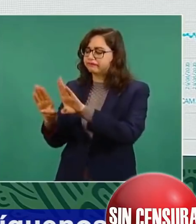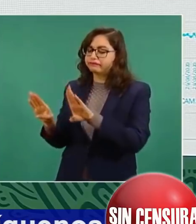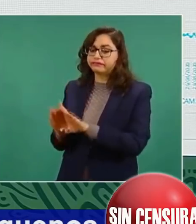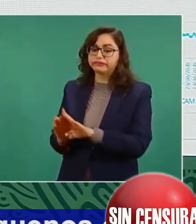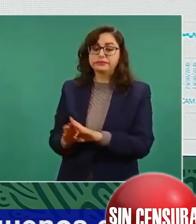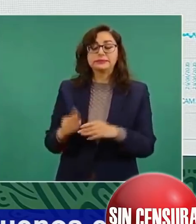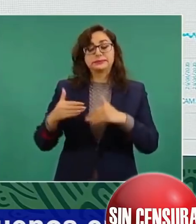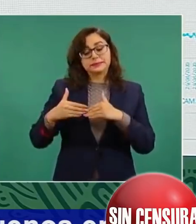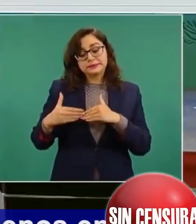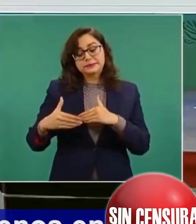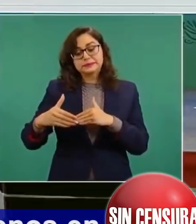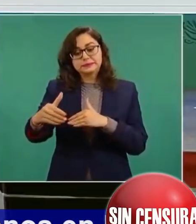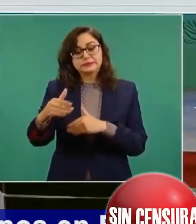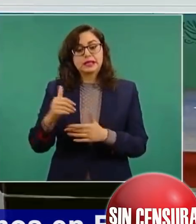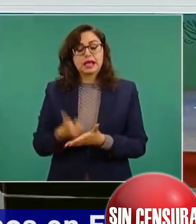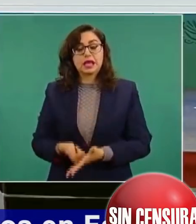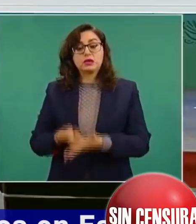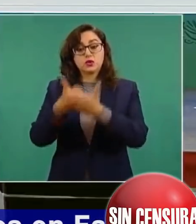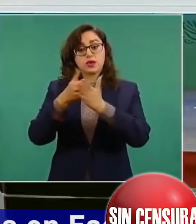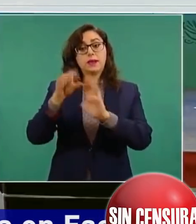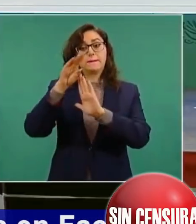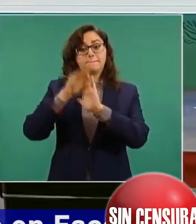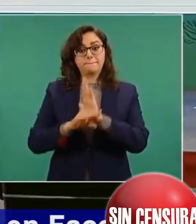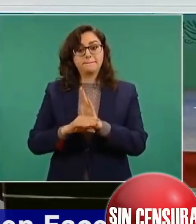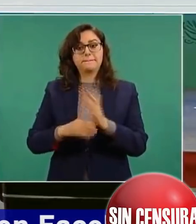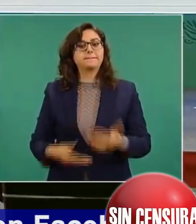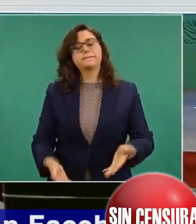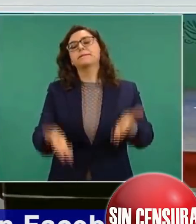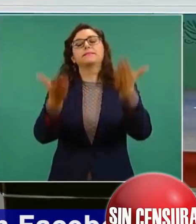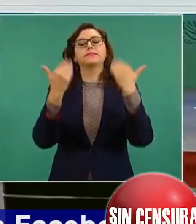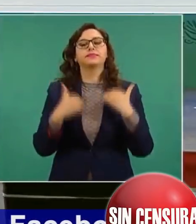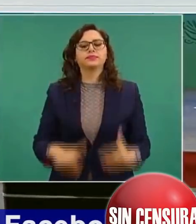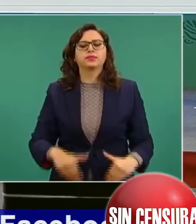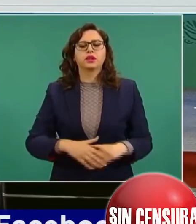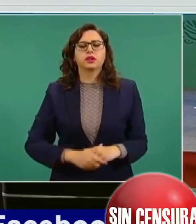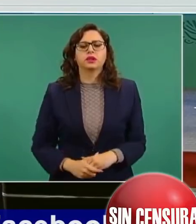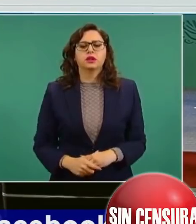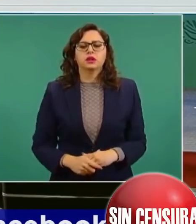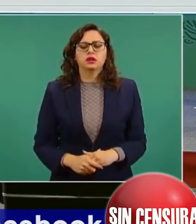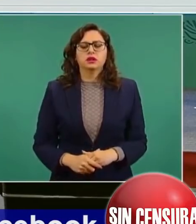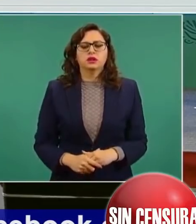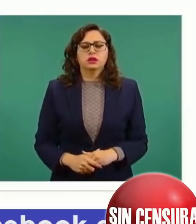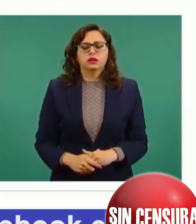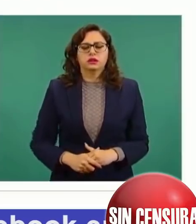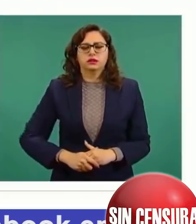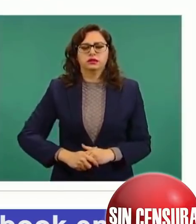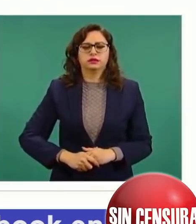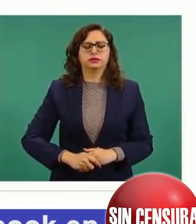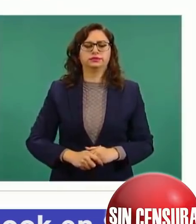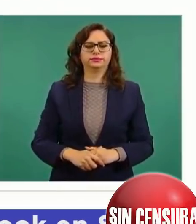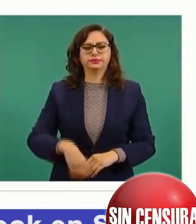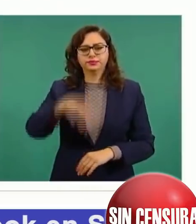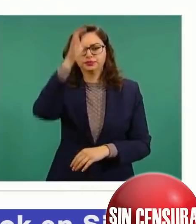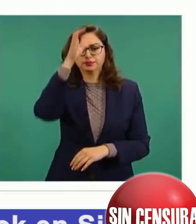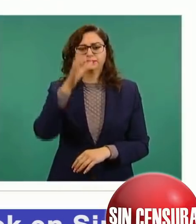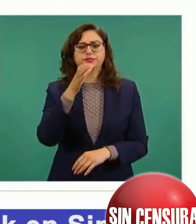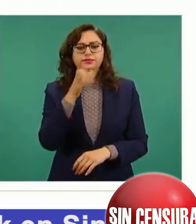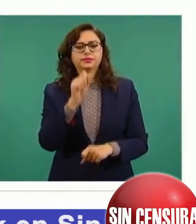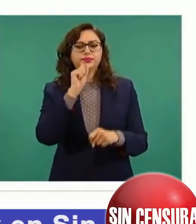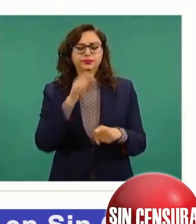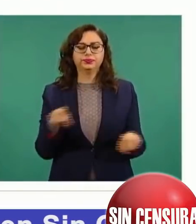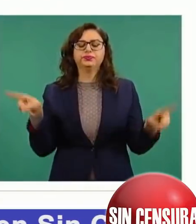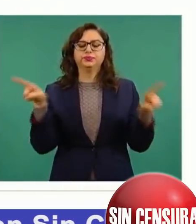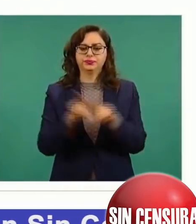empiece a tener efecto. La siguiente. El estado de Coahuila también un punto de